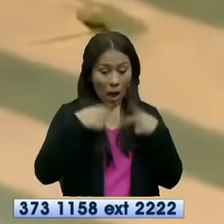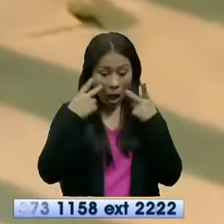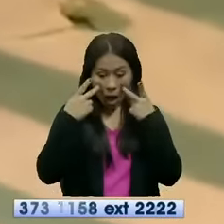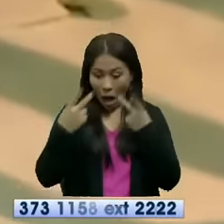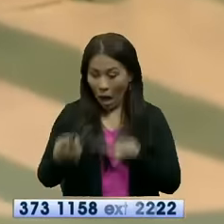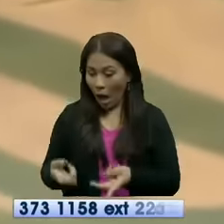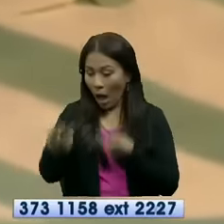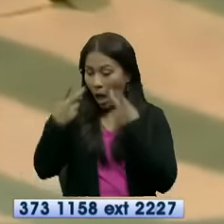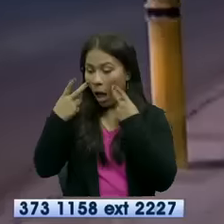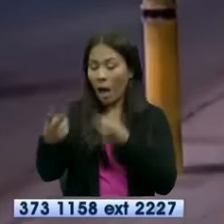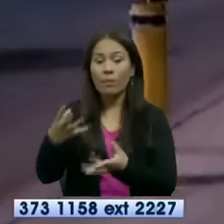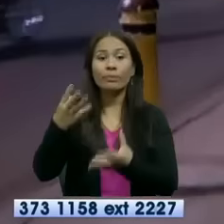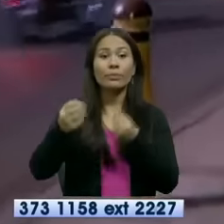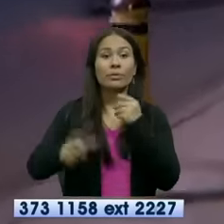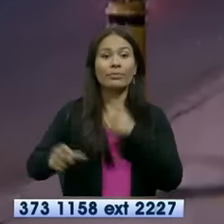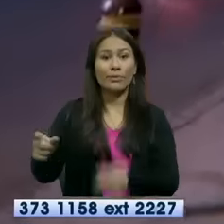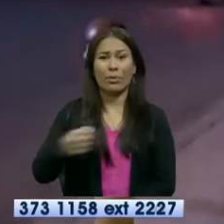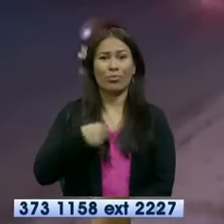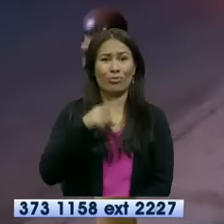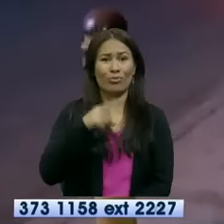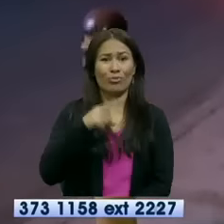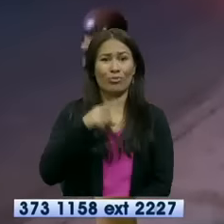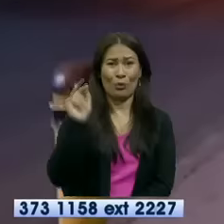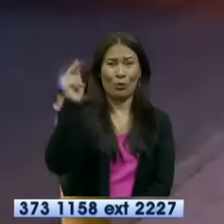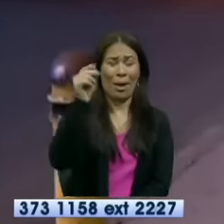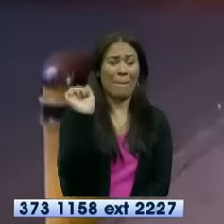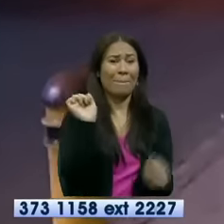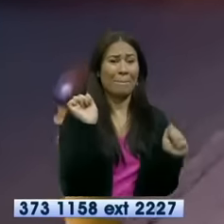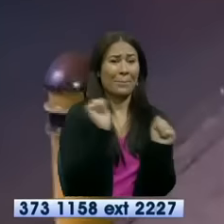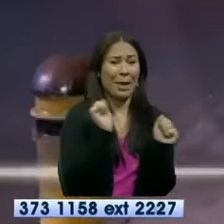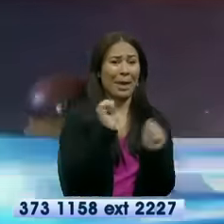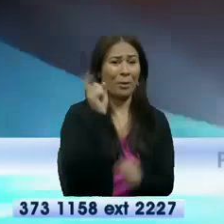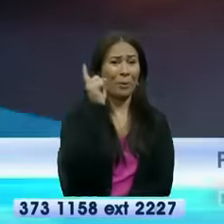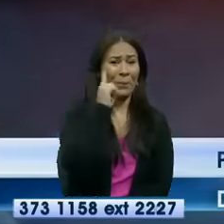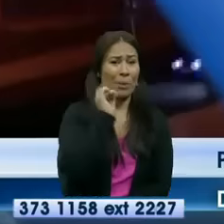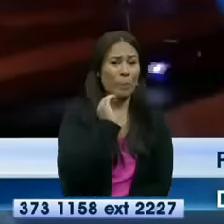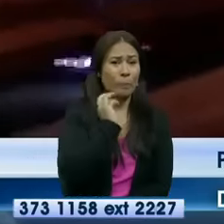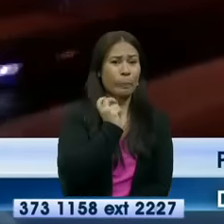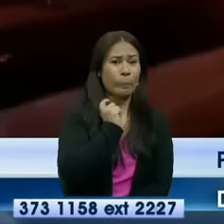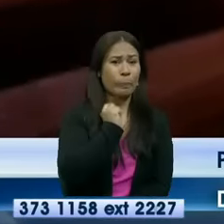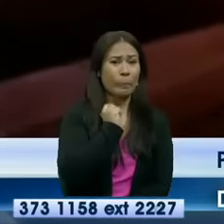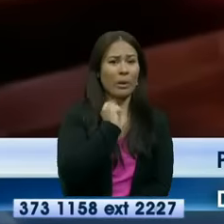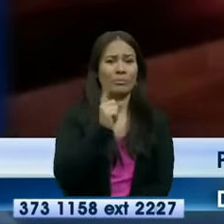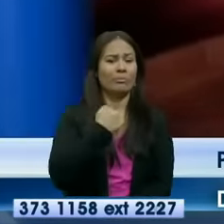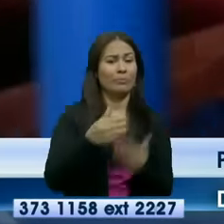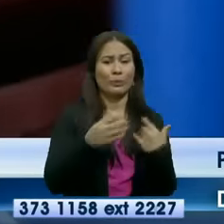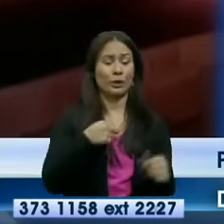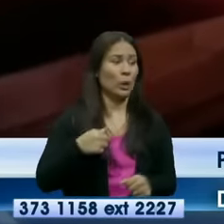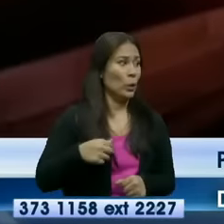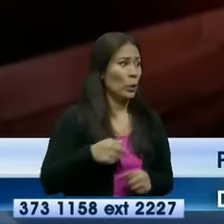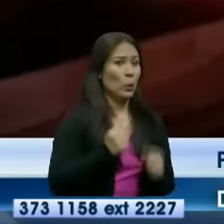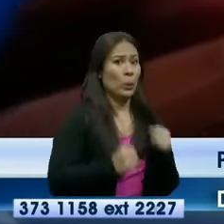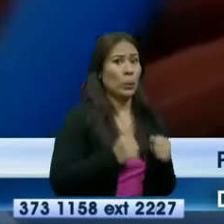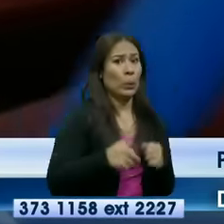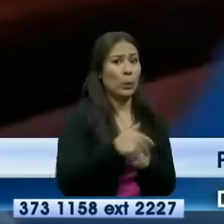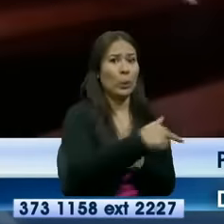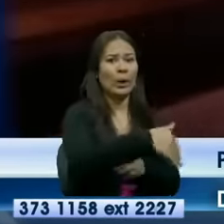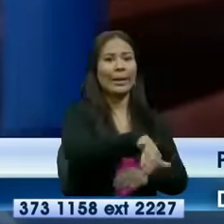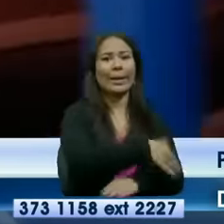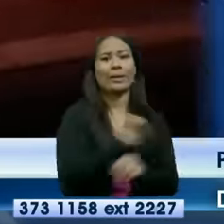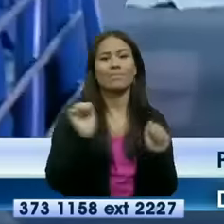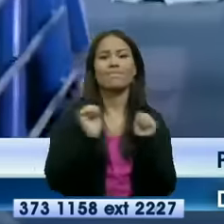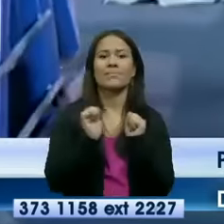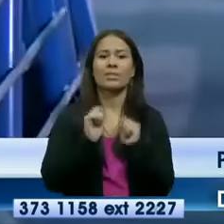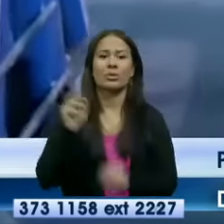situación, muchas personas evitan utilizar el paso elevado y prefieren arriesgar sus vidas cruzando por debajo.